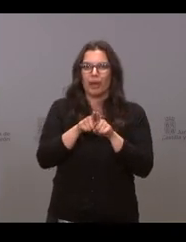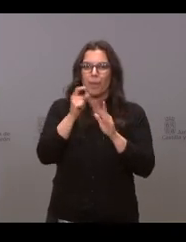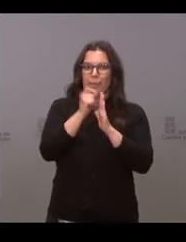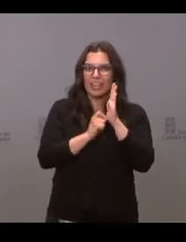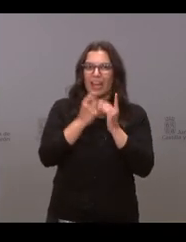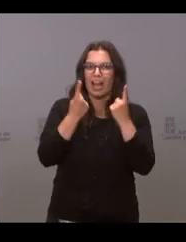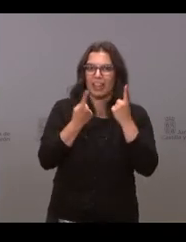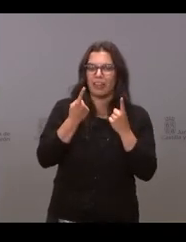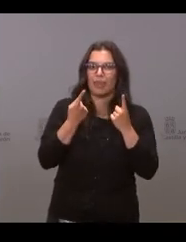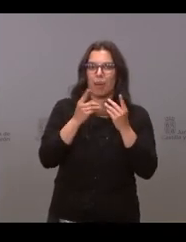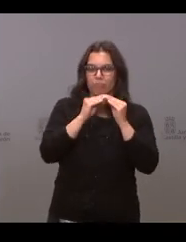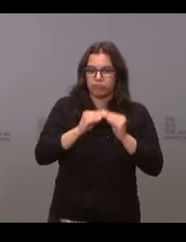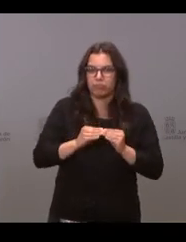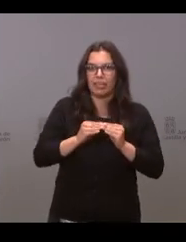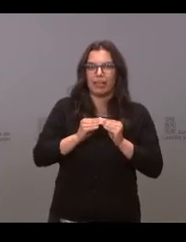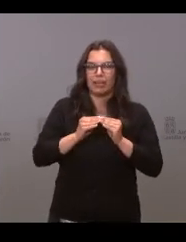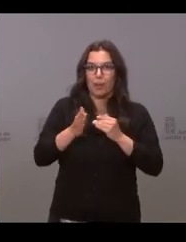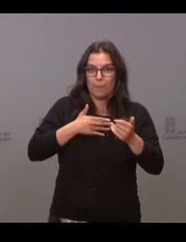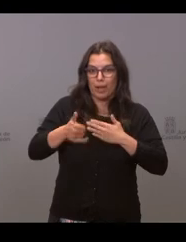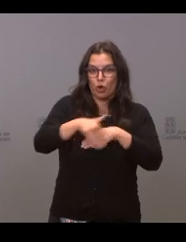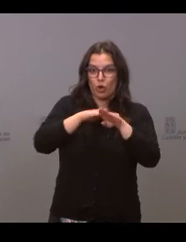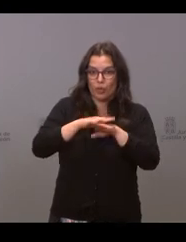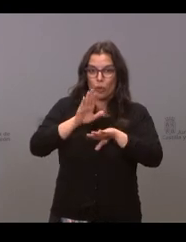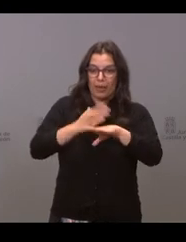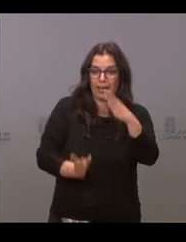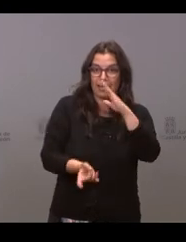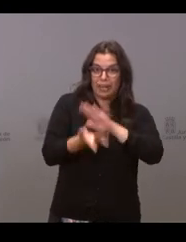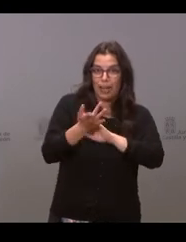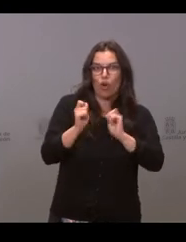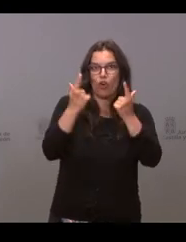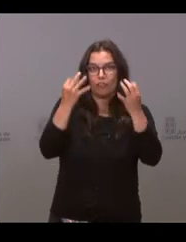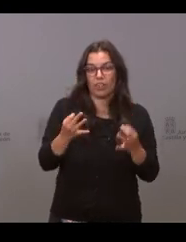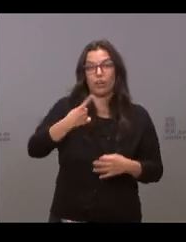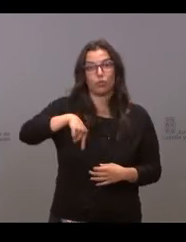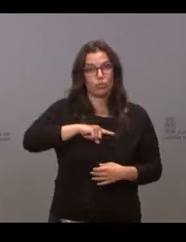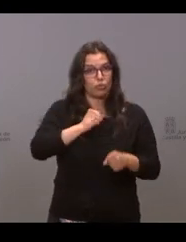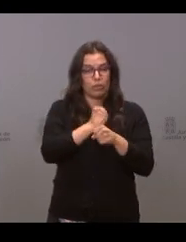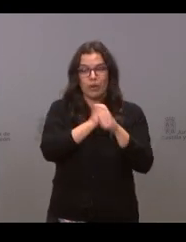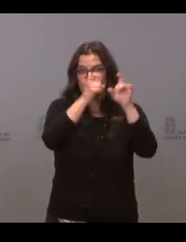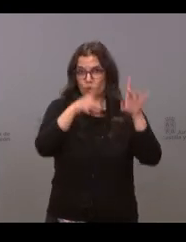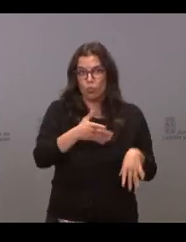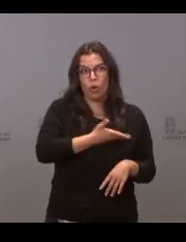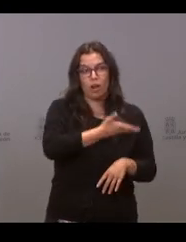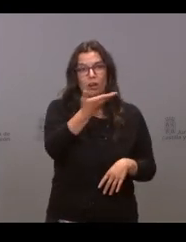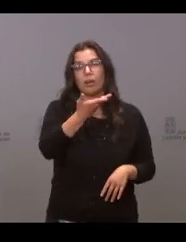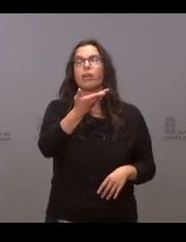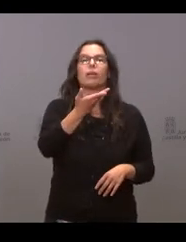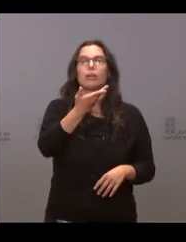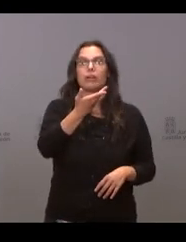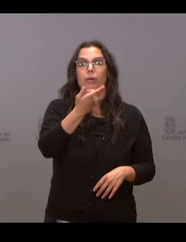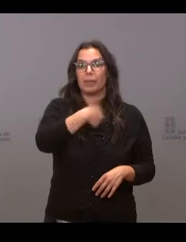tienen que adoptar elástica por el propio gobierno y que las tiene que poner en funcionamiento estamos trabajando igual que igual que los presidentes autonómicos